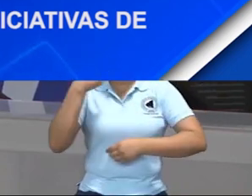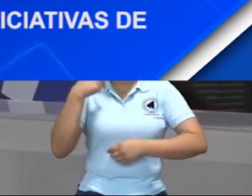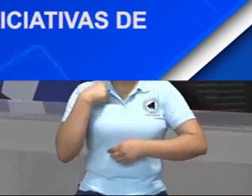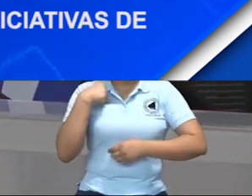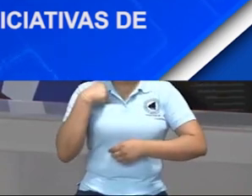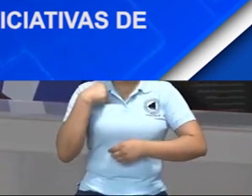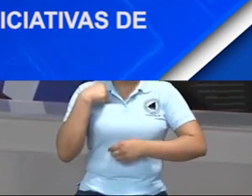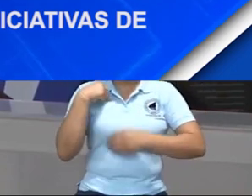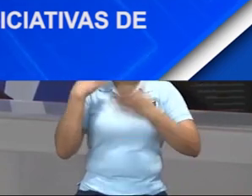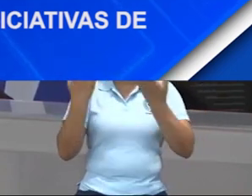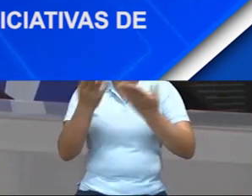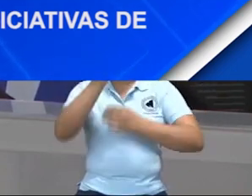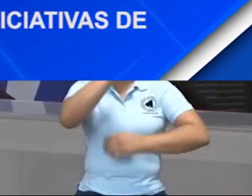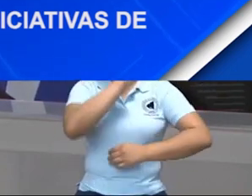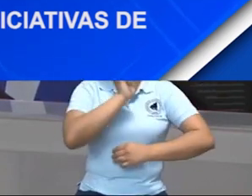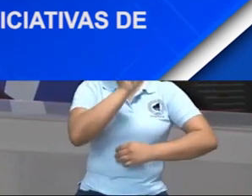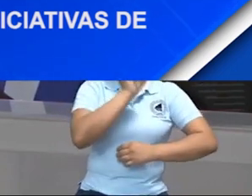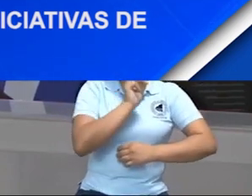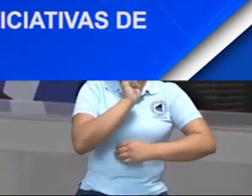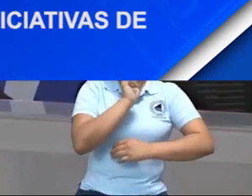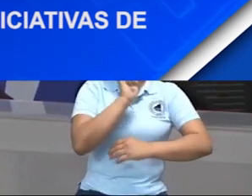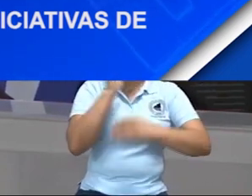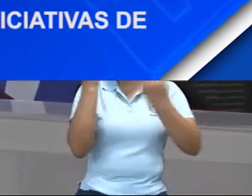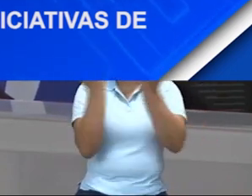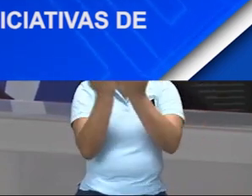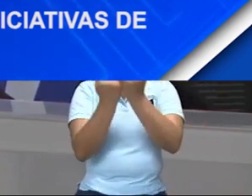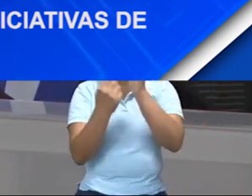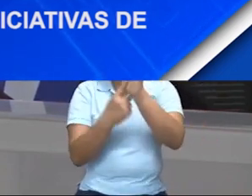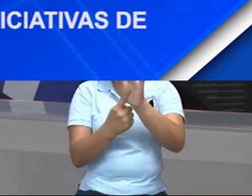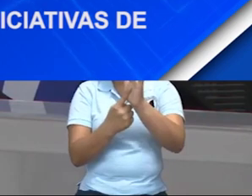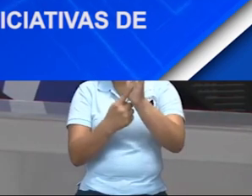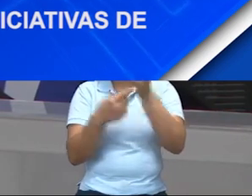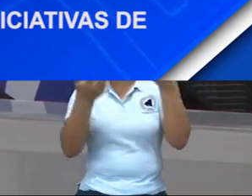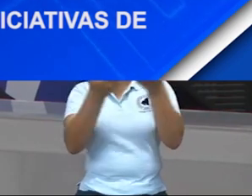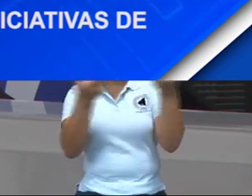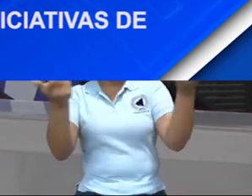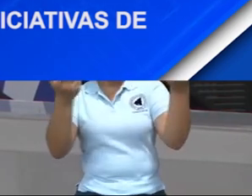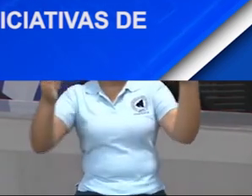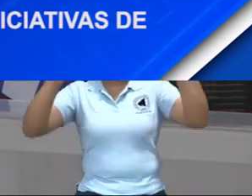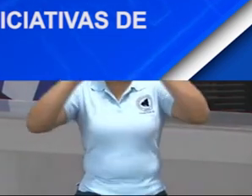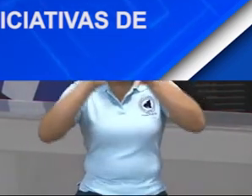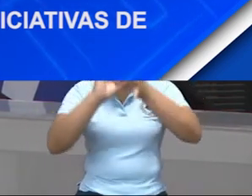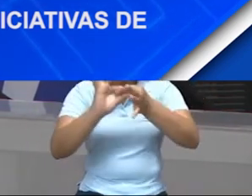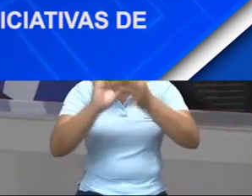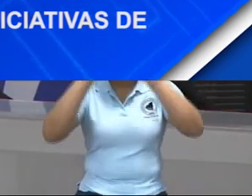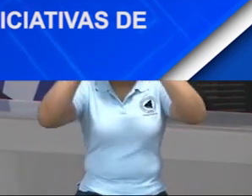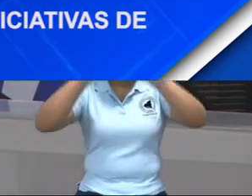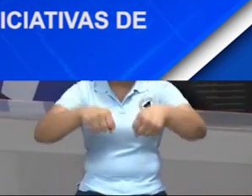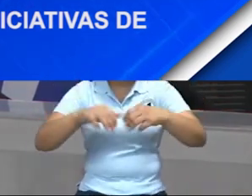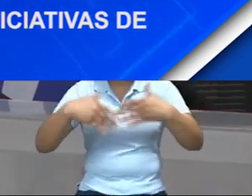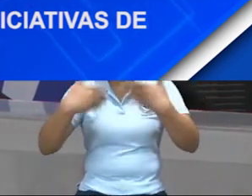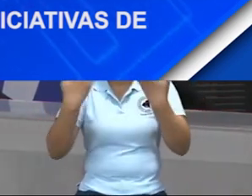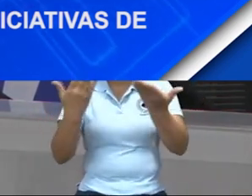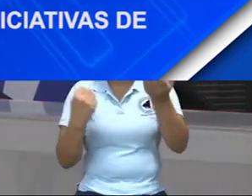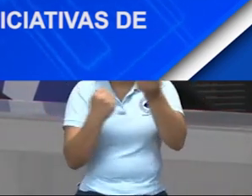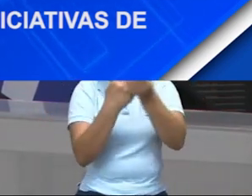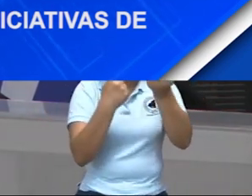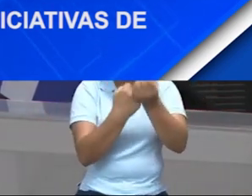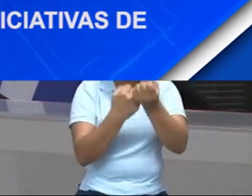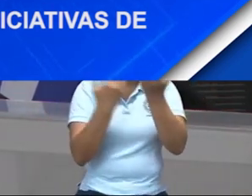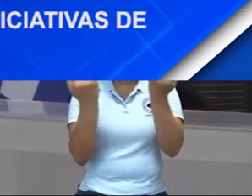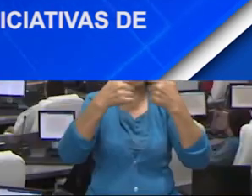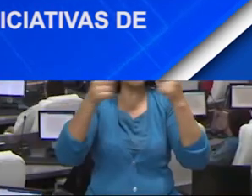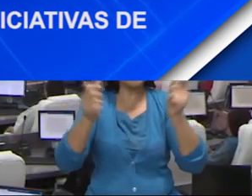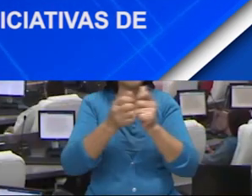territorio transfronterizo, ya sea de forma individual o conjunta, para el fortalecimiento del abordaje de